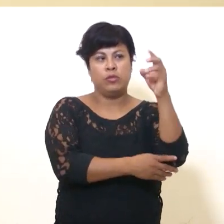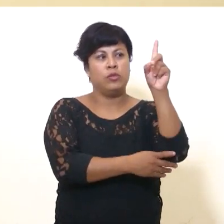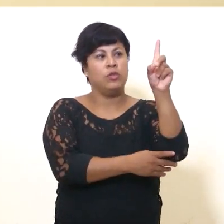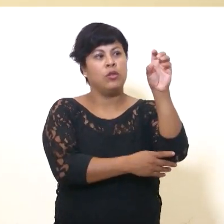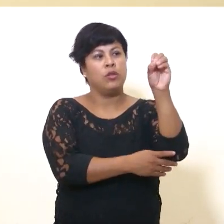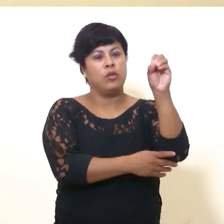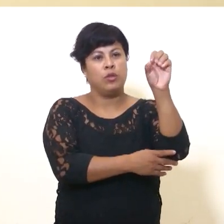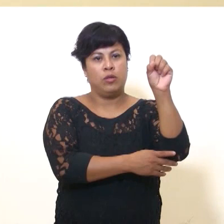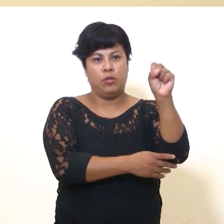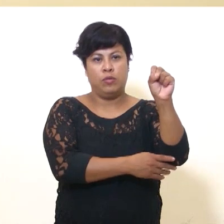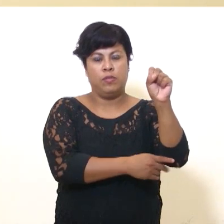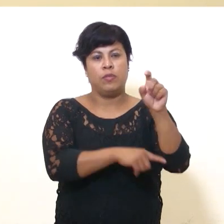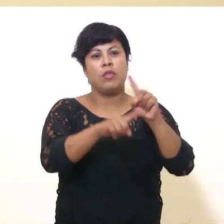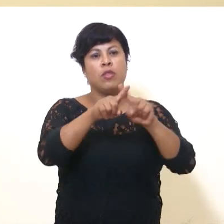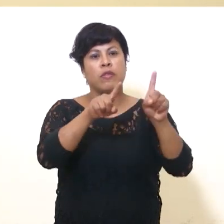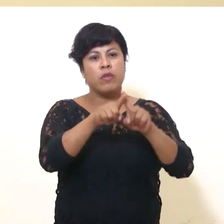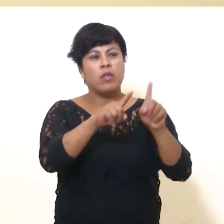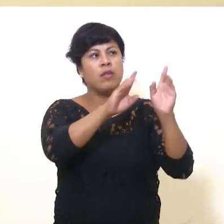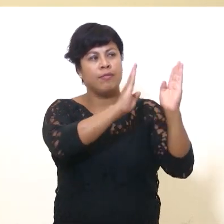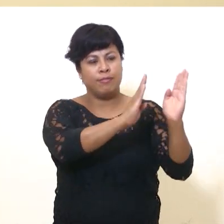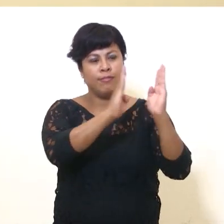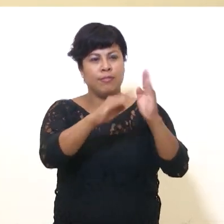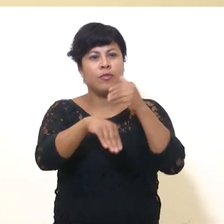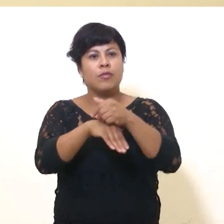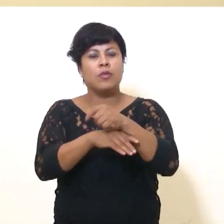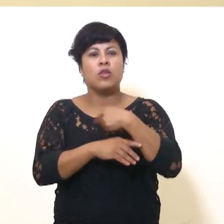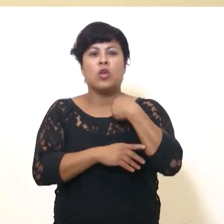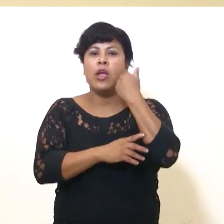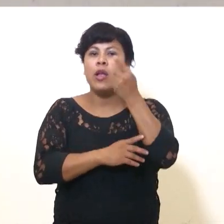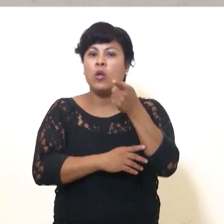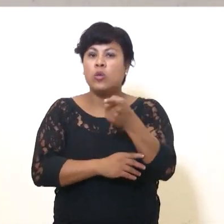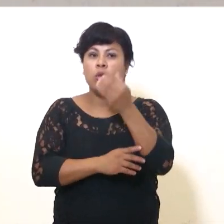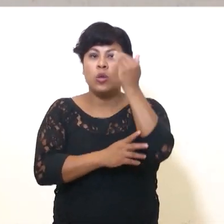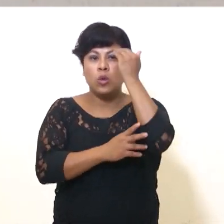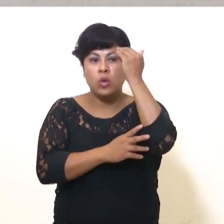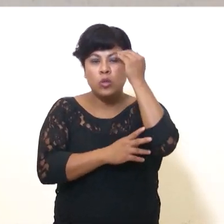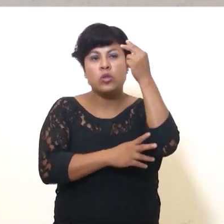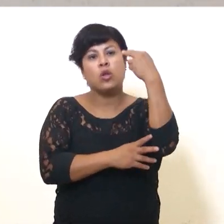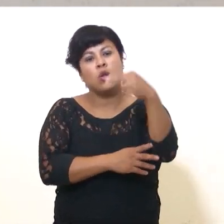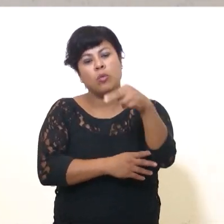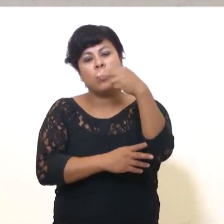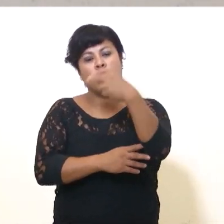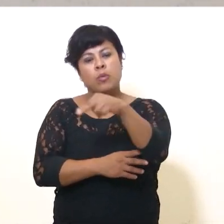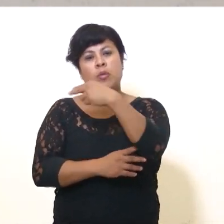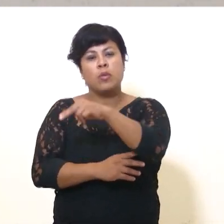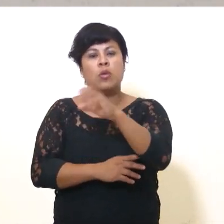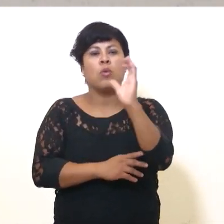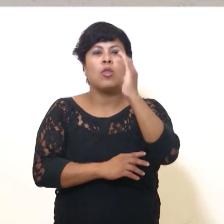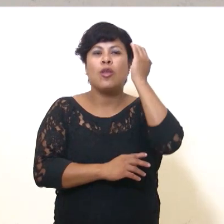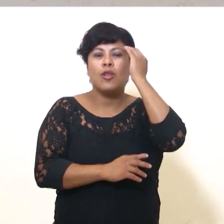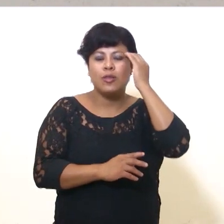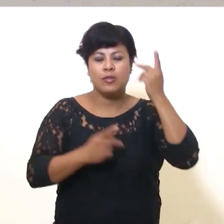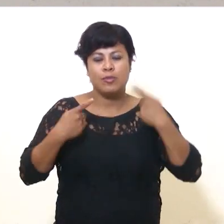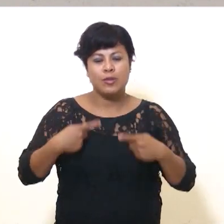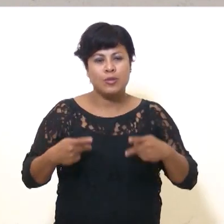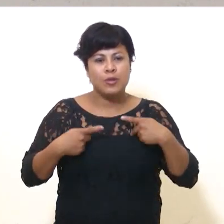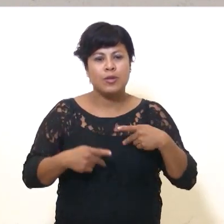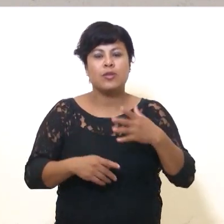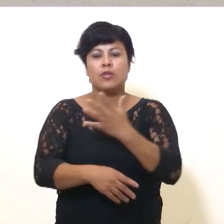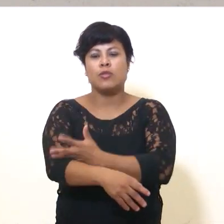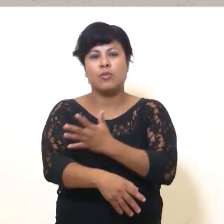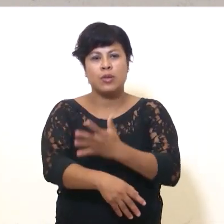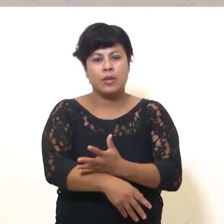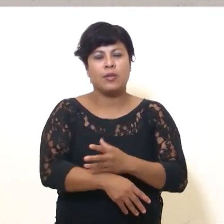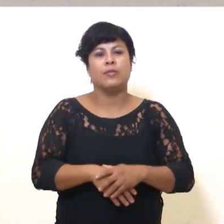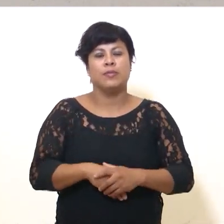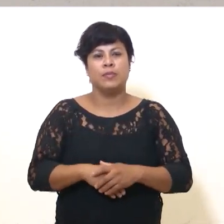número 2. Ahorita les voy a decir qué representan cada uno. Yo lo único que quiero es que conozcan sus nombres, así como cuando conocen